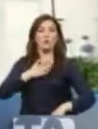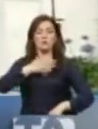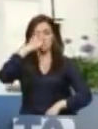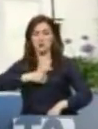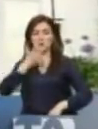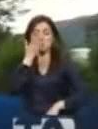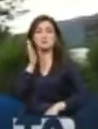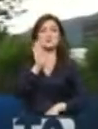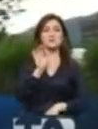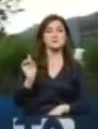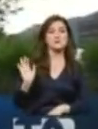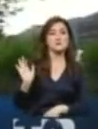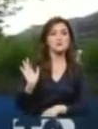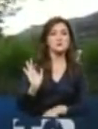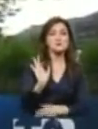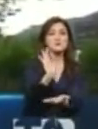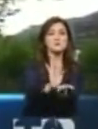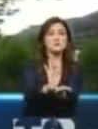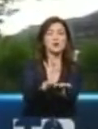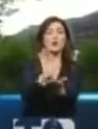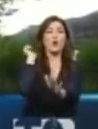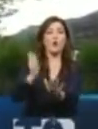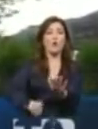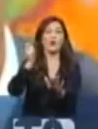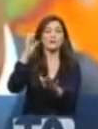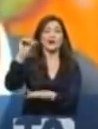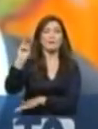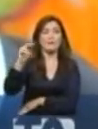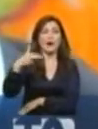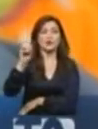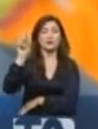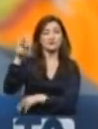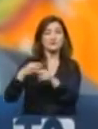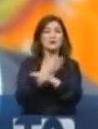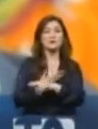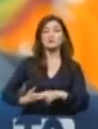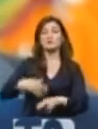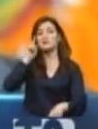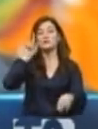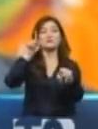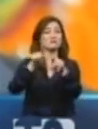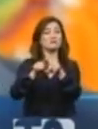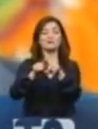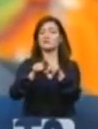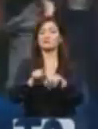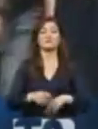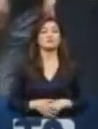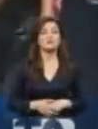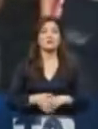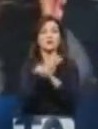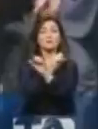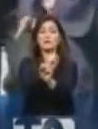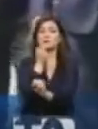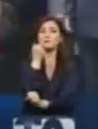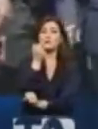parte de las medidas sustitutivas dictadas por la jueza Camacho. El exmandatario ha mostrado su inconformidad con esta medida y su defensa